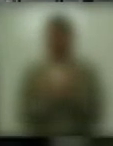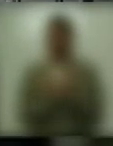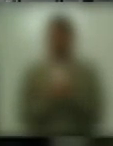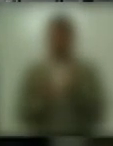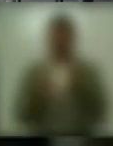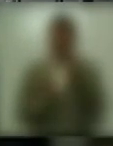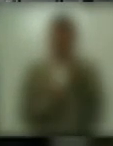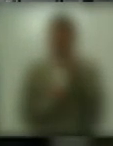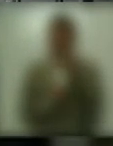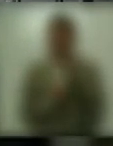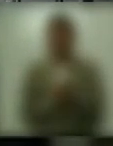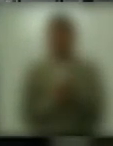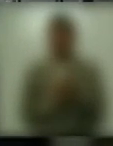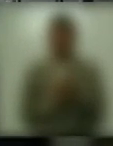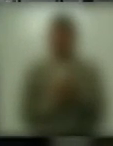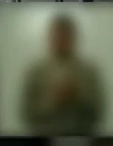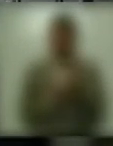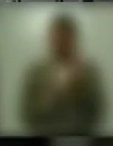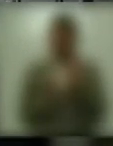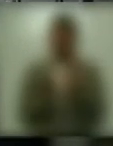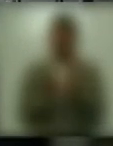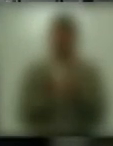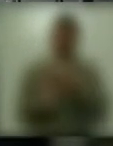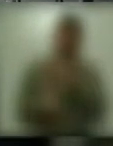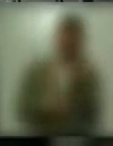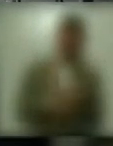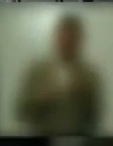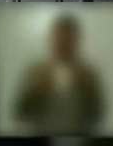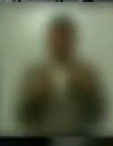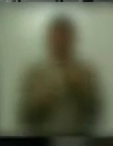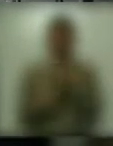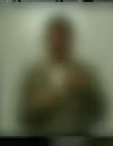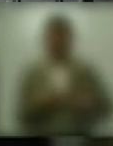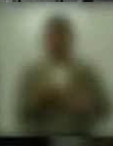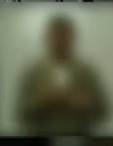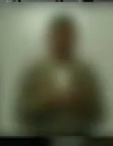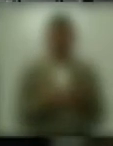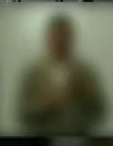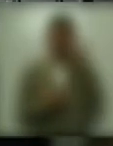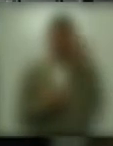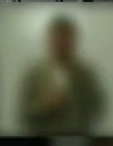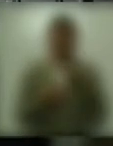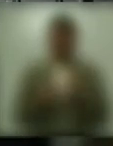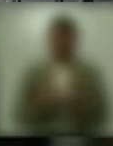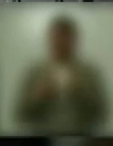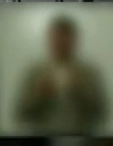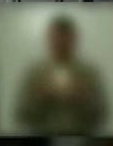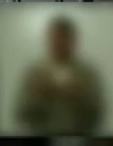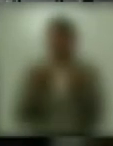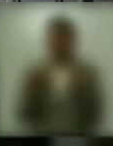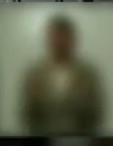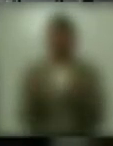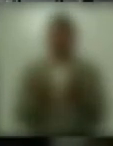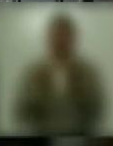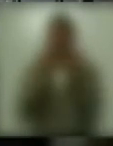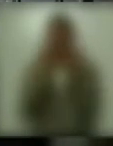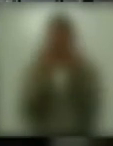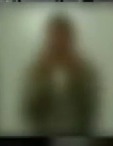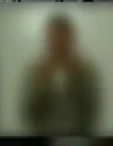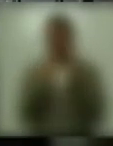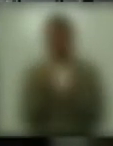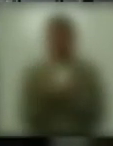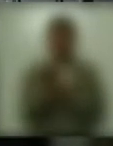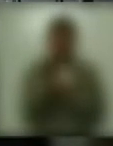para si uno perdió la vida. Es la situación que se está viviendo y que queremos pedir